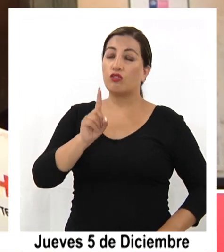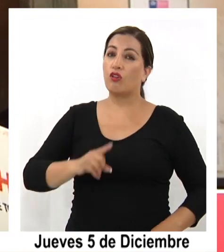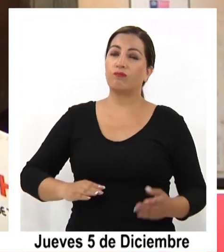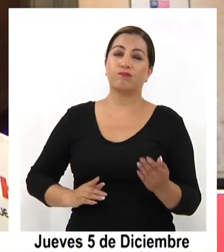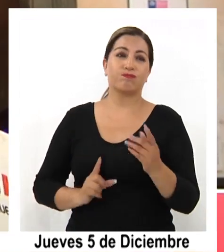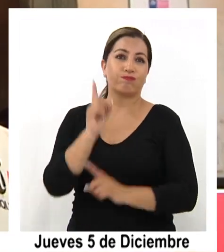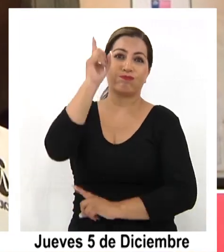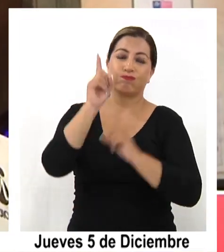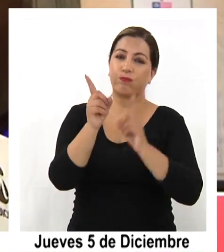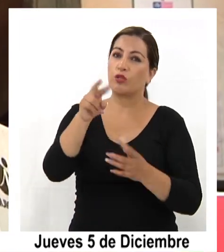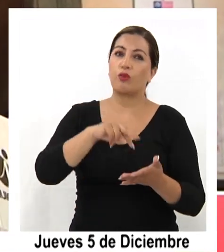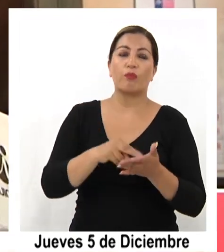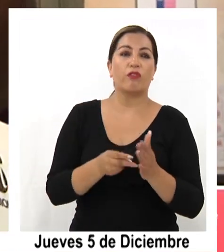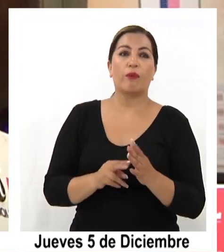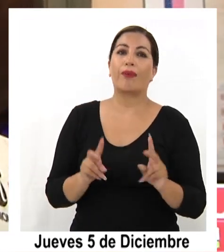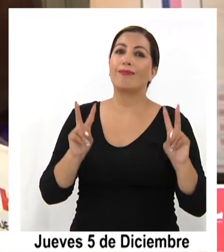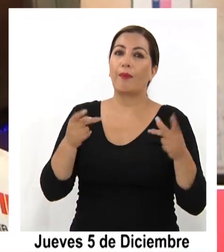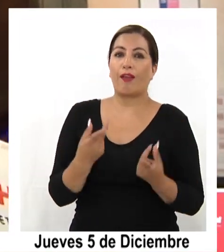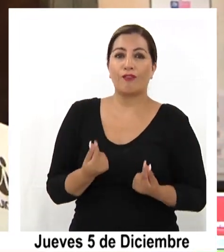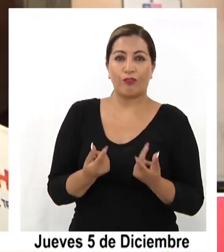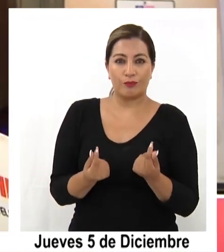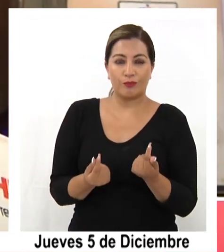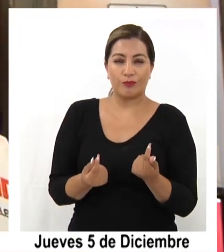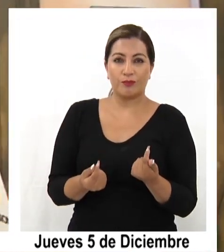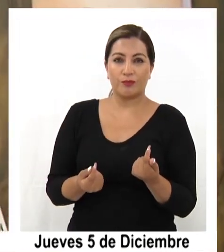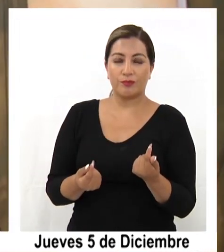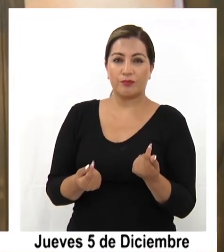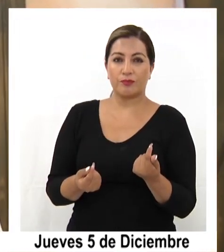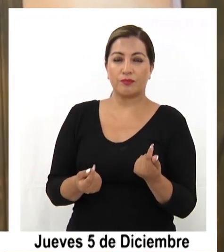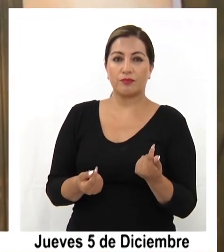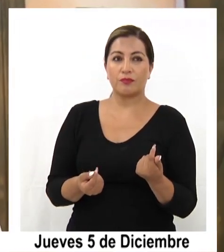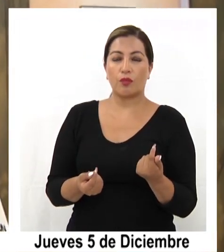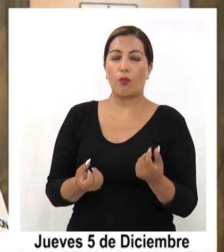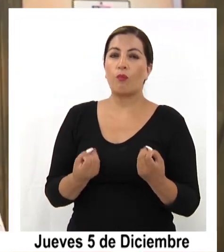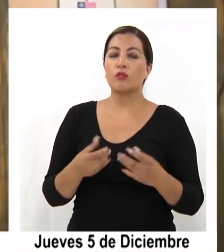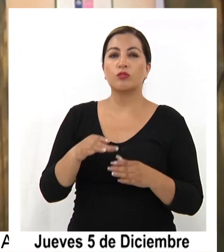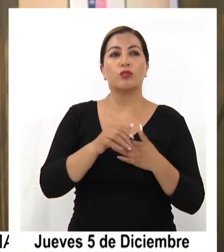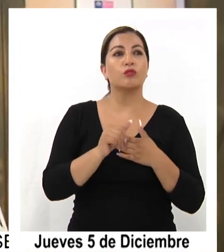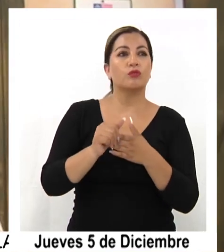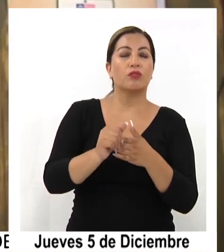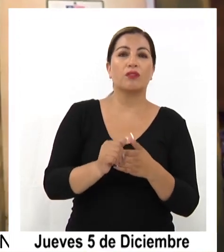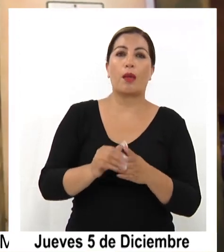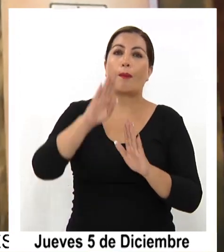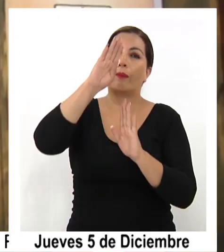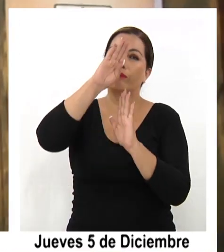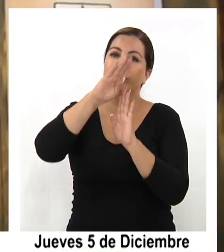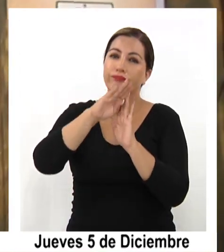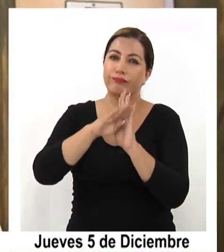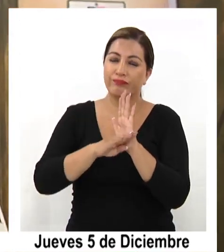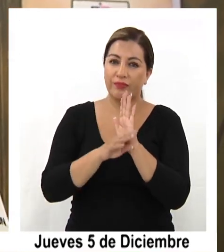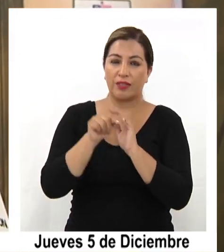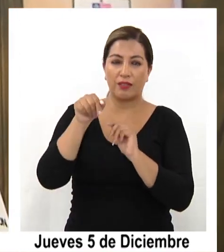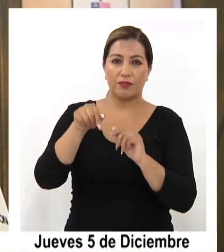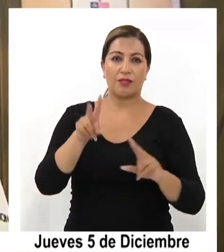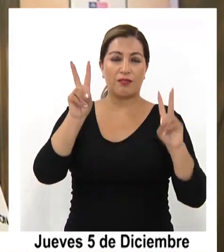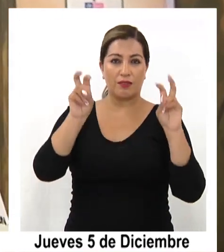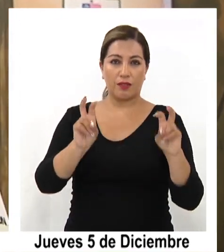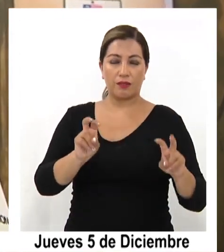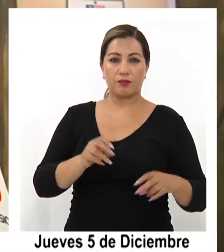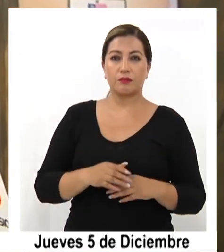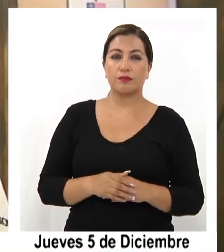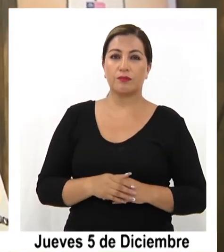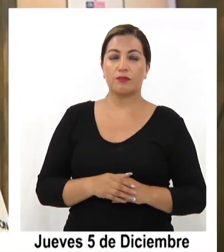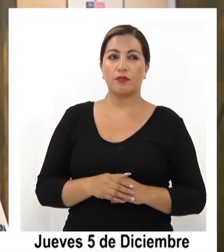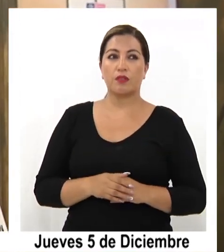lanzarlo, pues nos afectaría económicamente, ya que la fluidez de turistas podría bajar en cuanto a esto, ¿no? Porque,